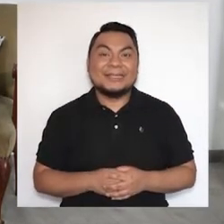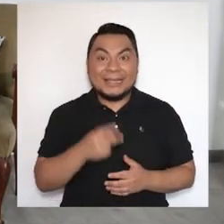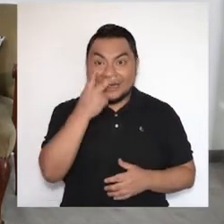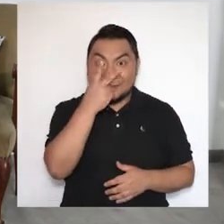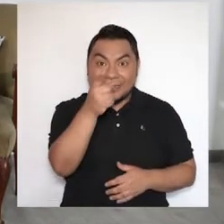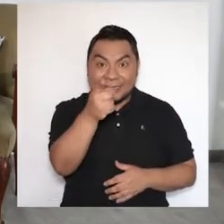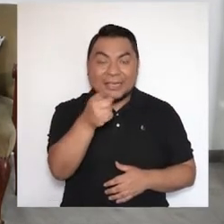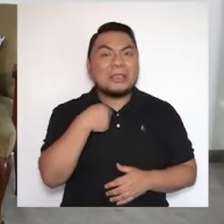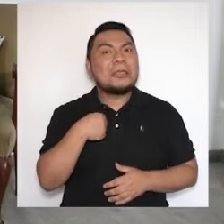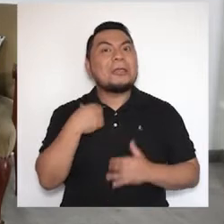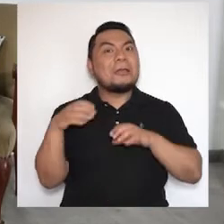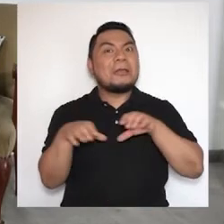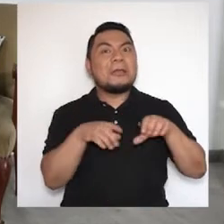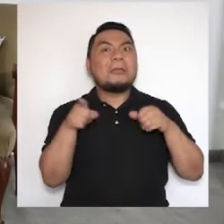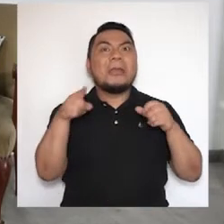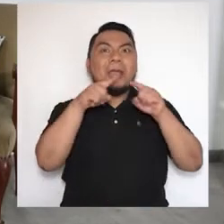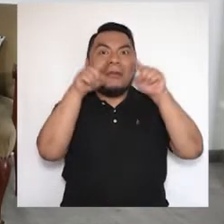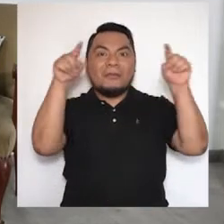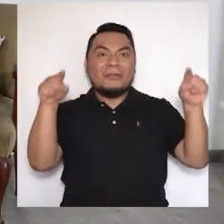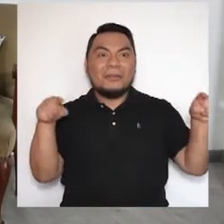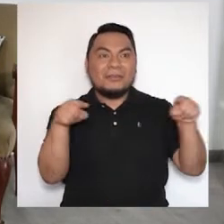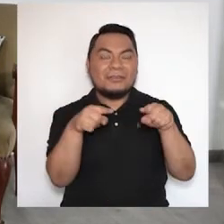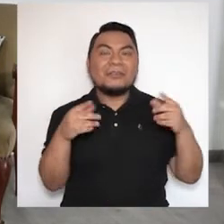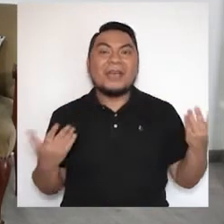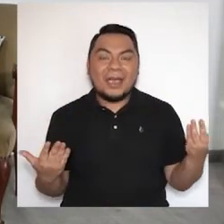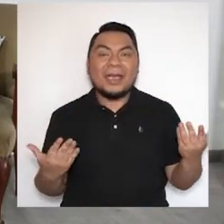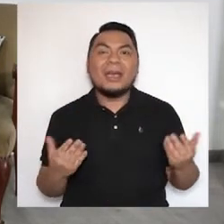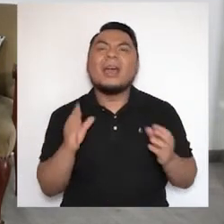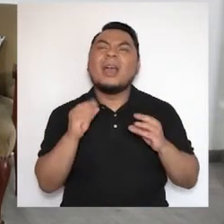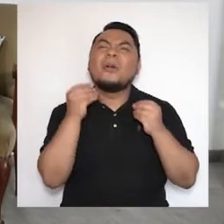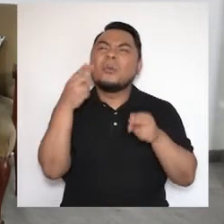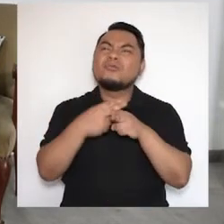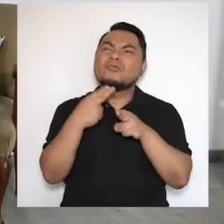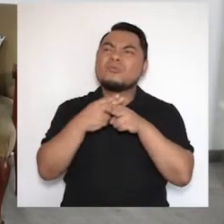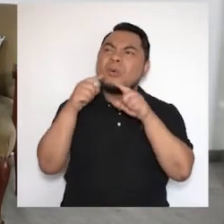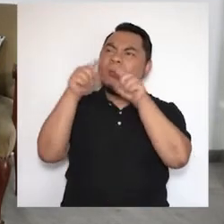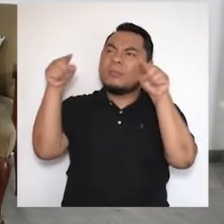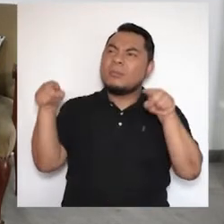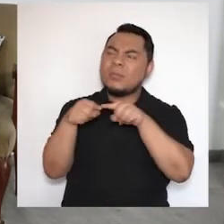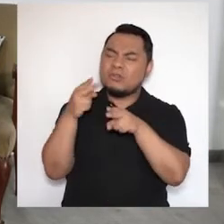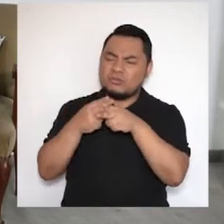¿Vieron? Me salió una figura. Pero, ¿cómo se llama esa figura?